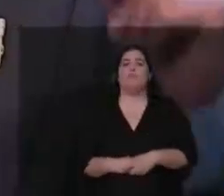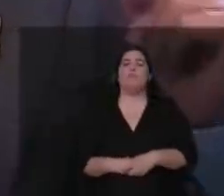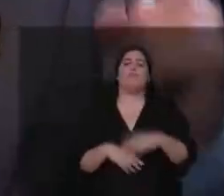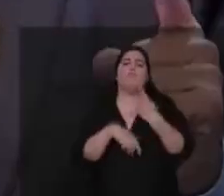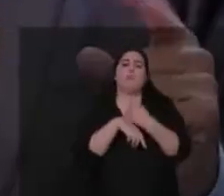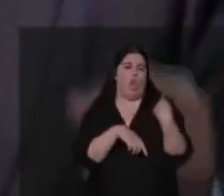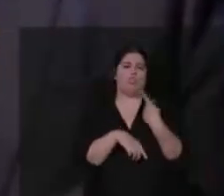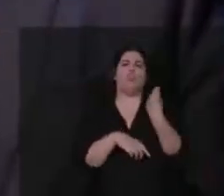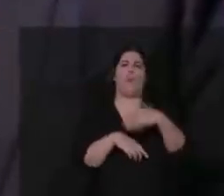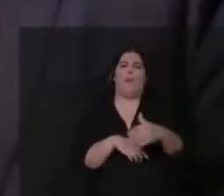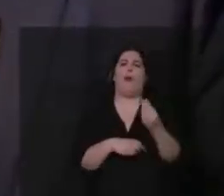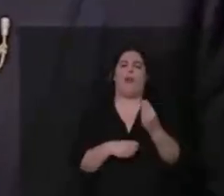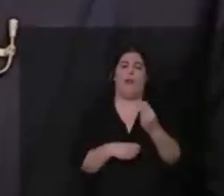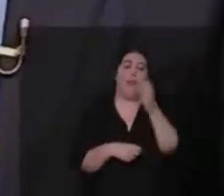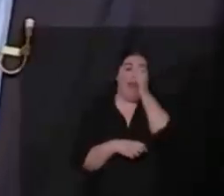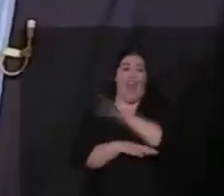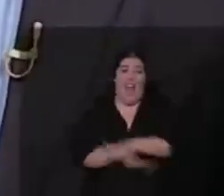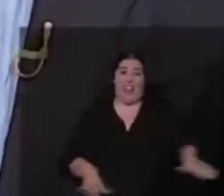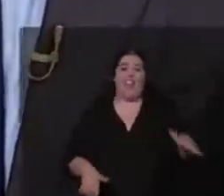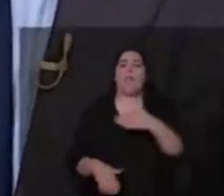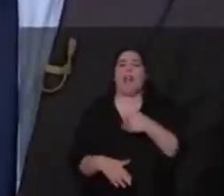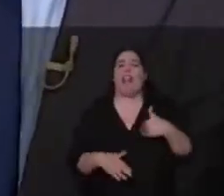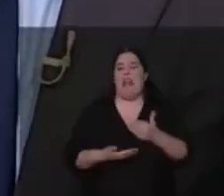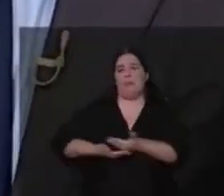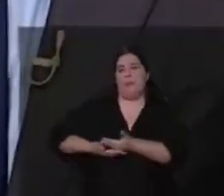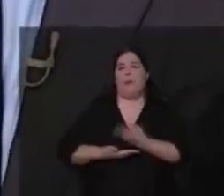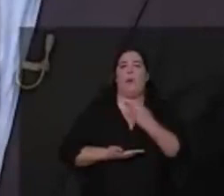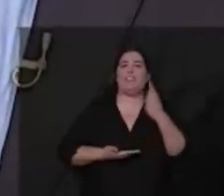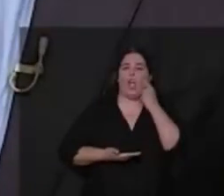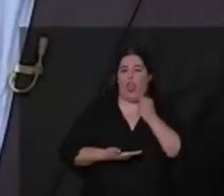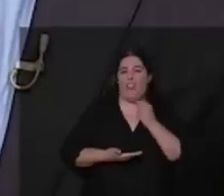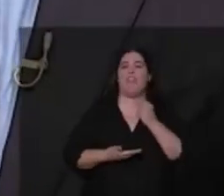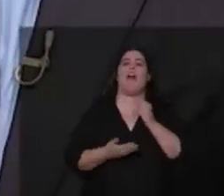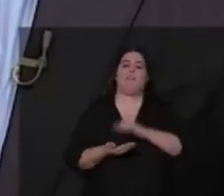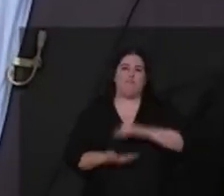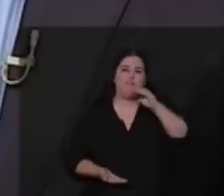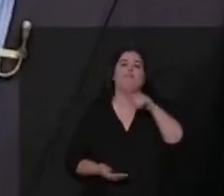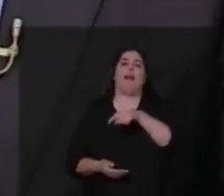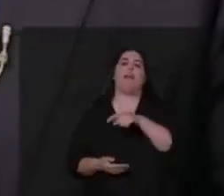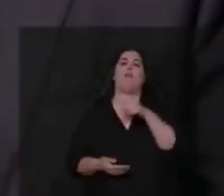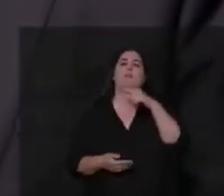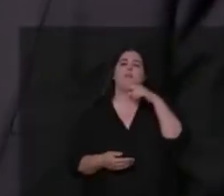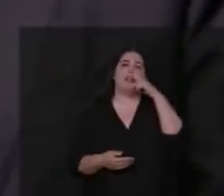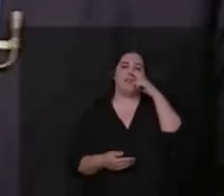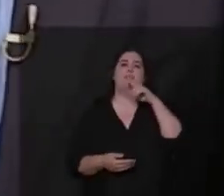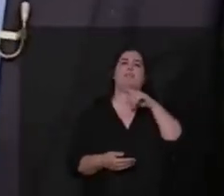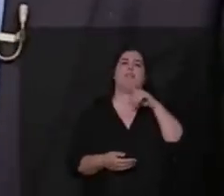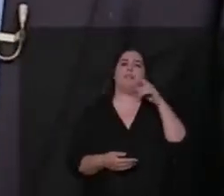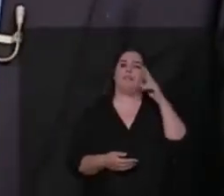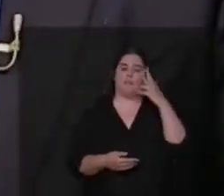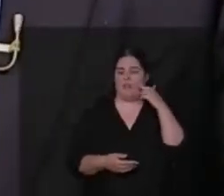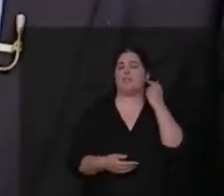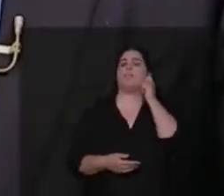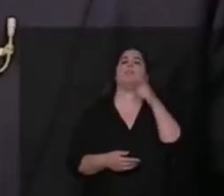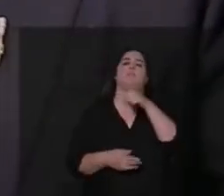lo que son los jardines maternales, de 45 días a 5 años, 723 en todo el país. En segundo lugar, de